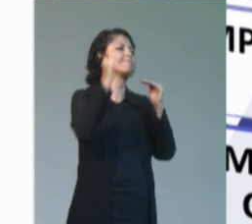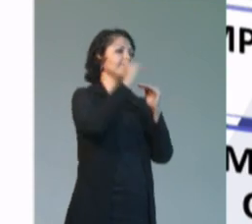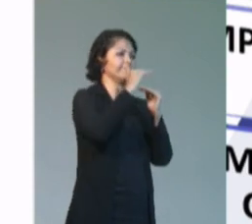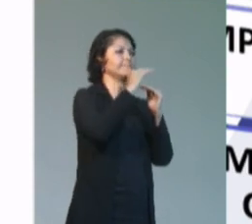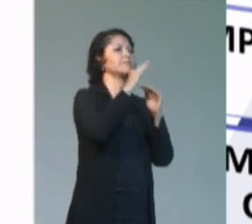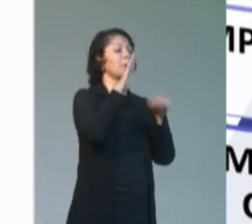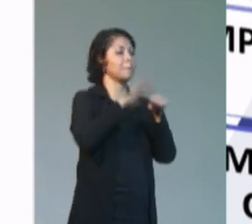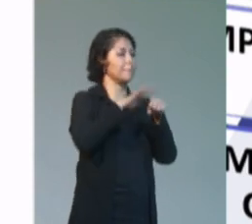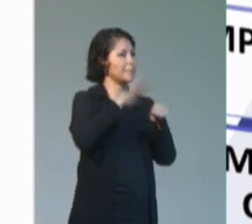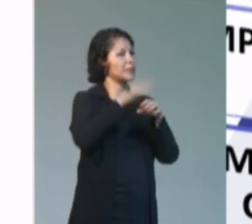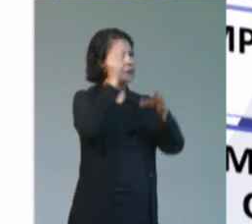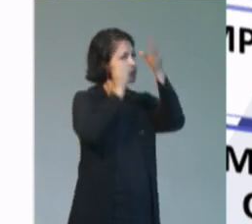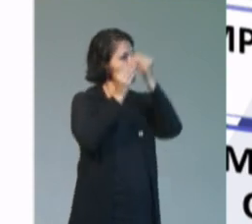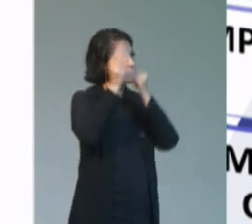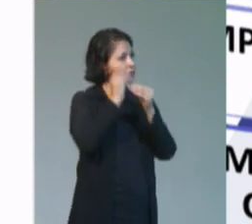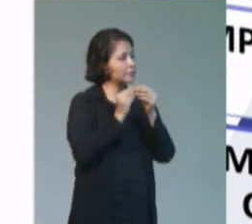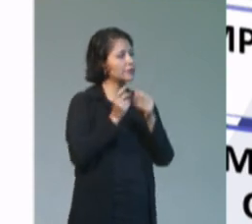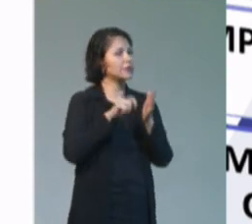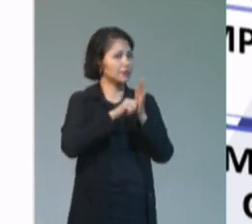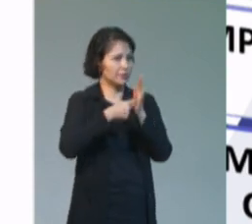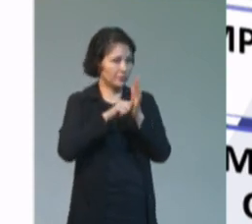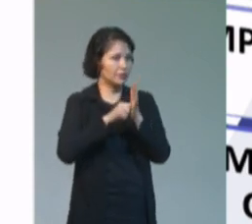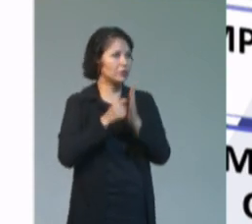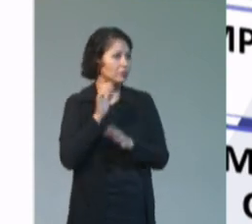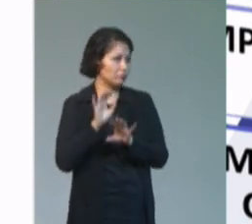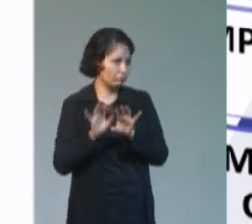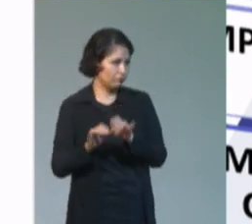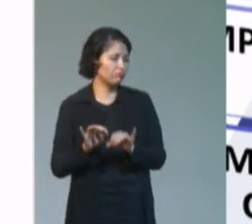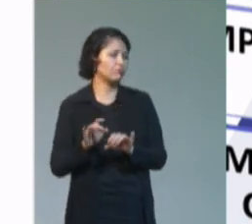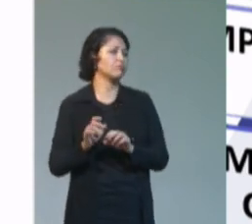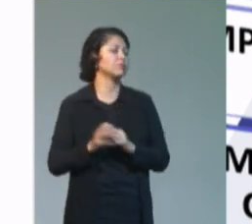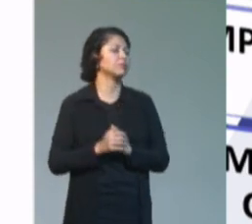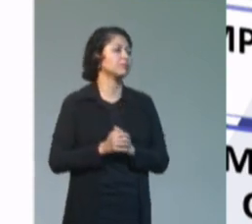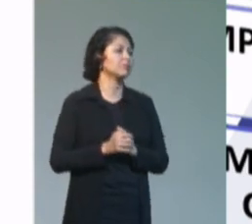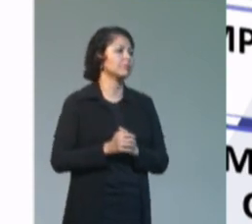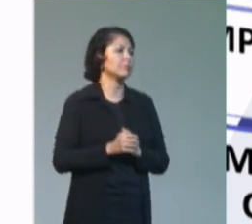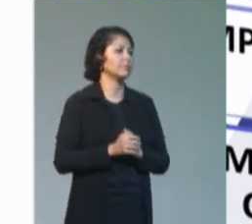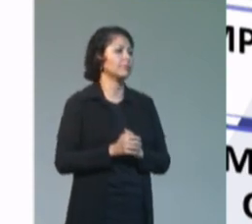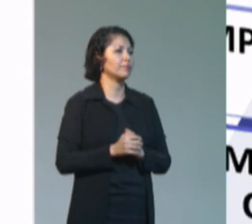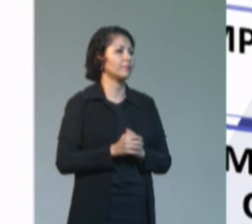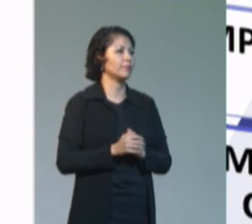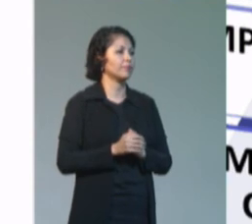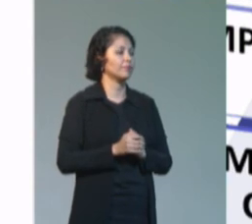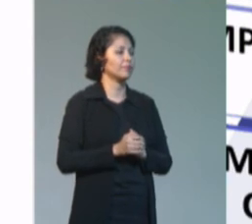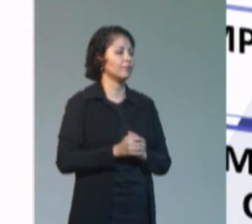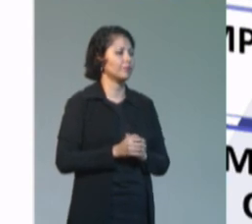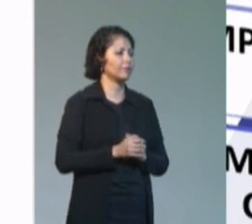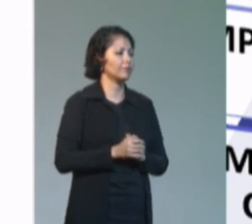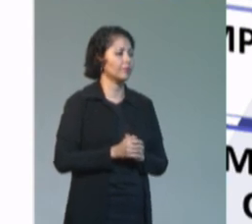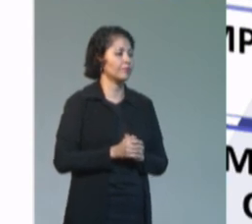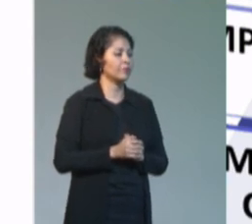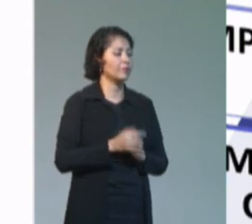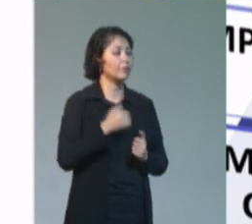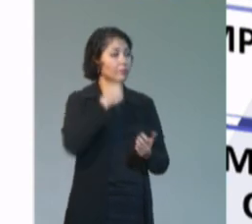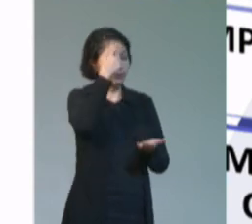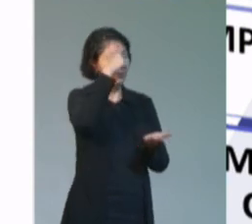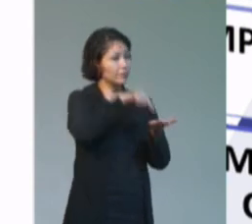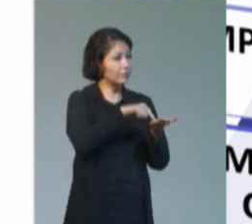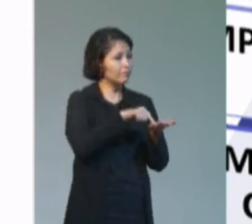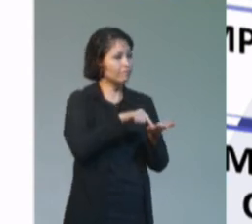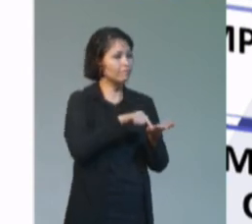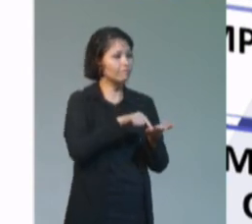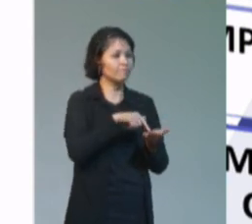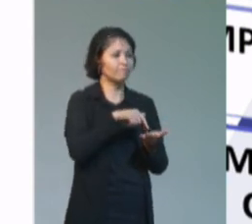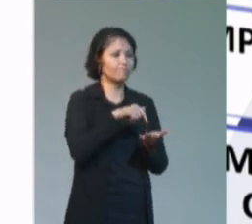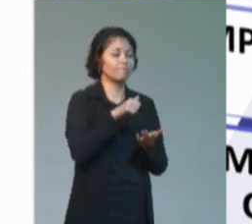eso de nativos y emigrantes digitales no es tan correcto como en su momento se pensaba yo creo que ni ellos